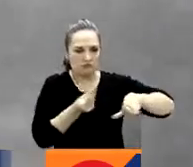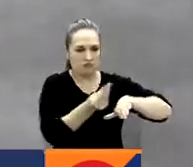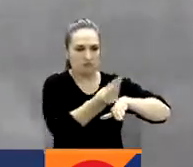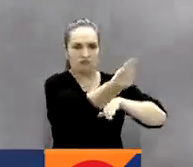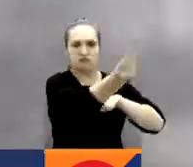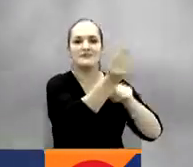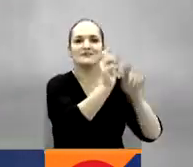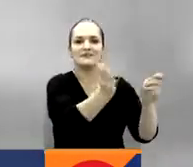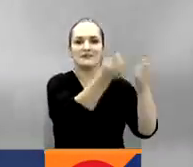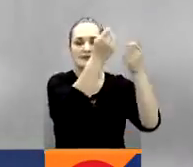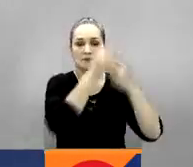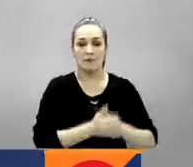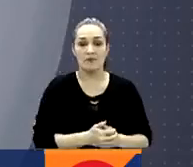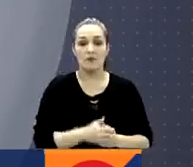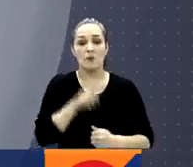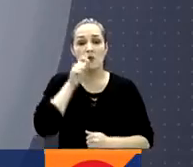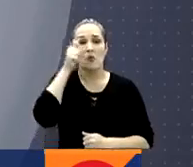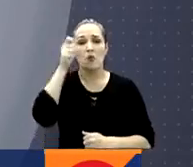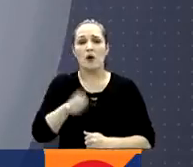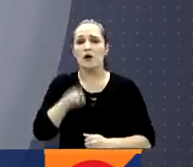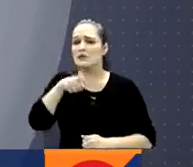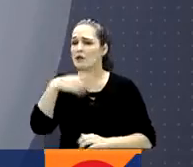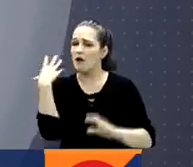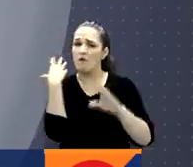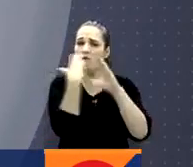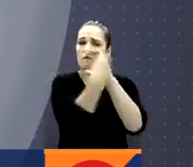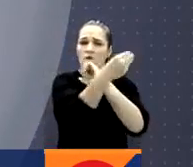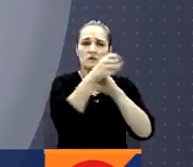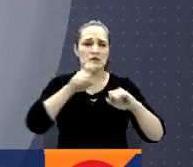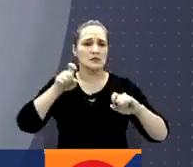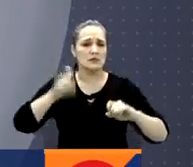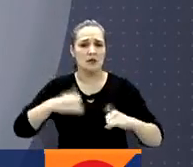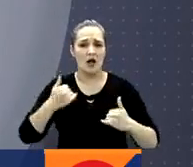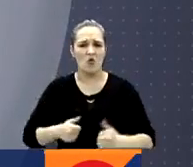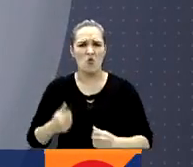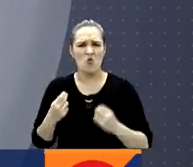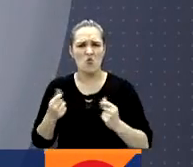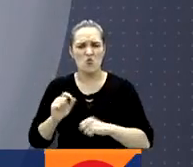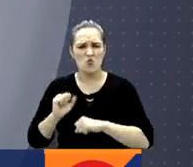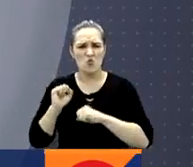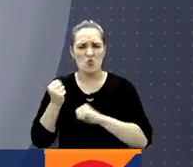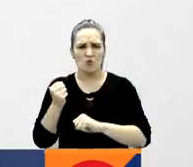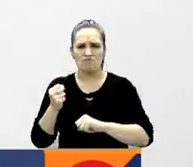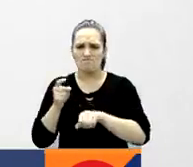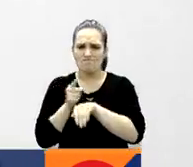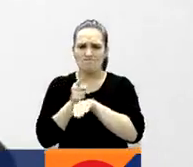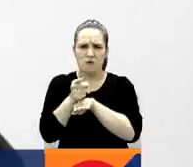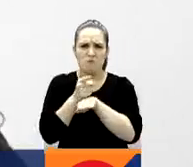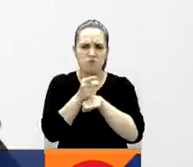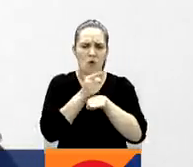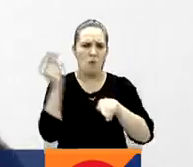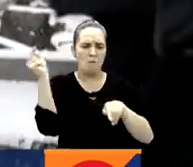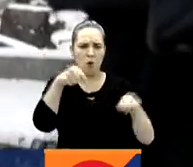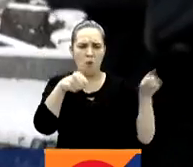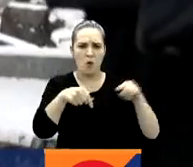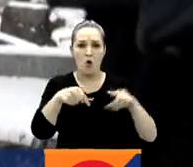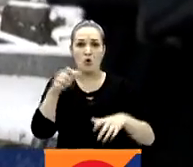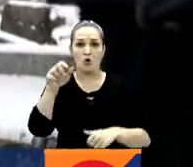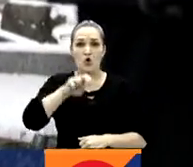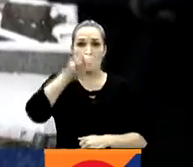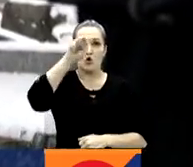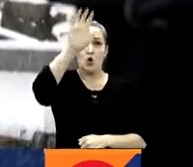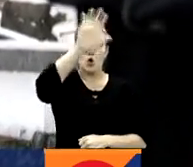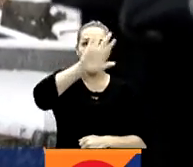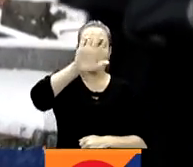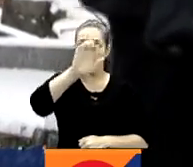La necesidad en Ucrania es la de partir. La severidad con la que Rusia ha atacado sus ciudades al norte, al este y al sur impulsa